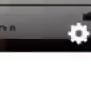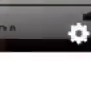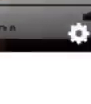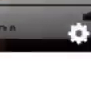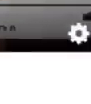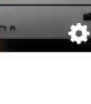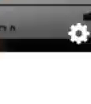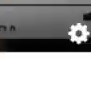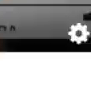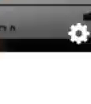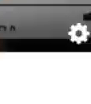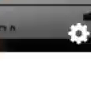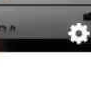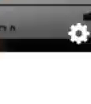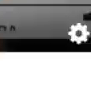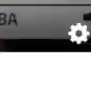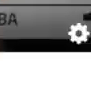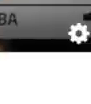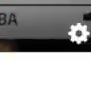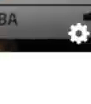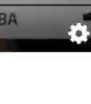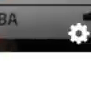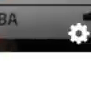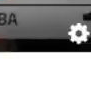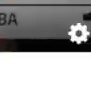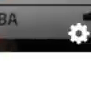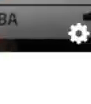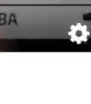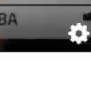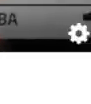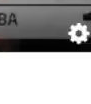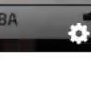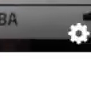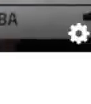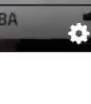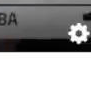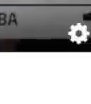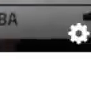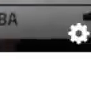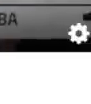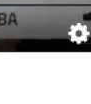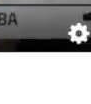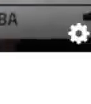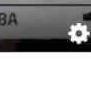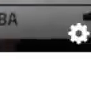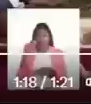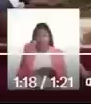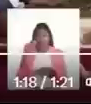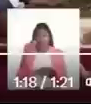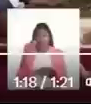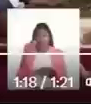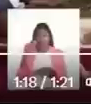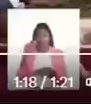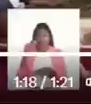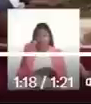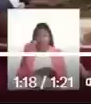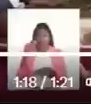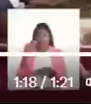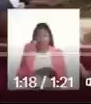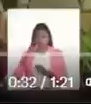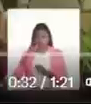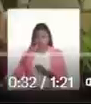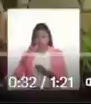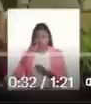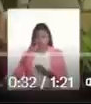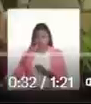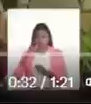eso No hay evidencia de nada de es eso. una realidad Bueno, que deberíamos. no hay evidencia de nada, pero volvamos al video si